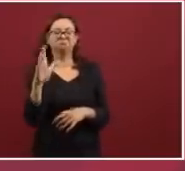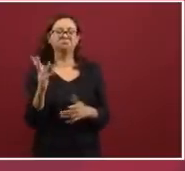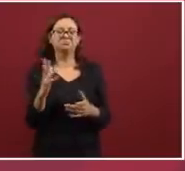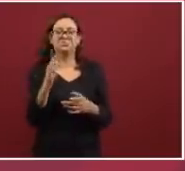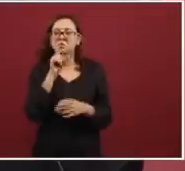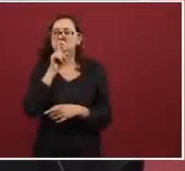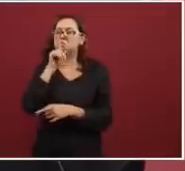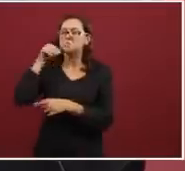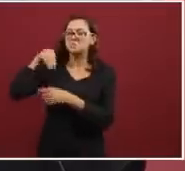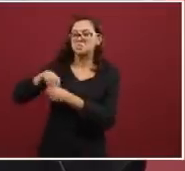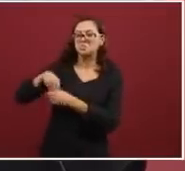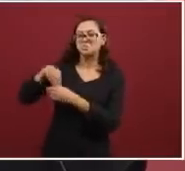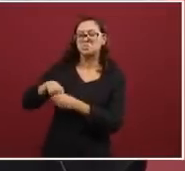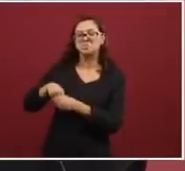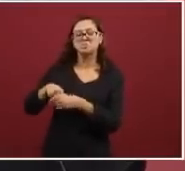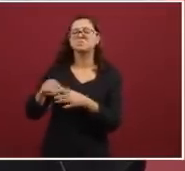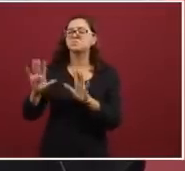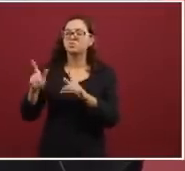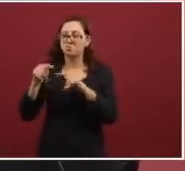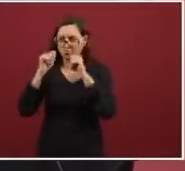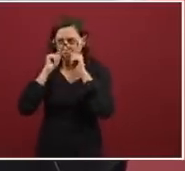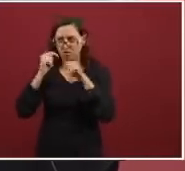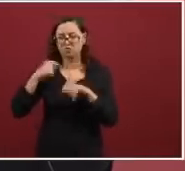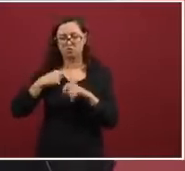que no nos ven con buenos ojos.